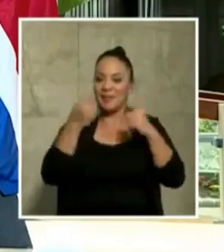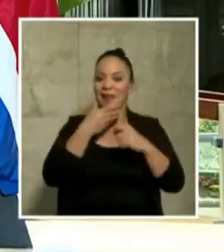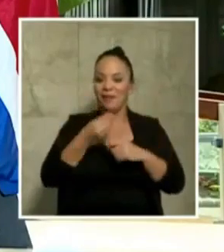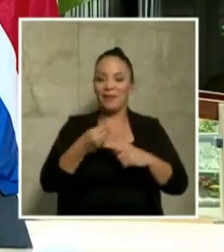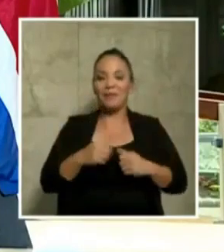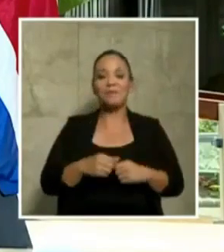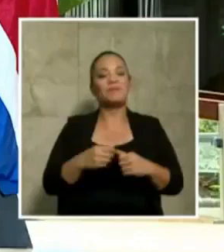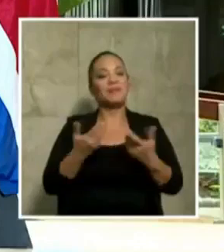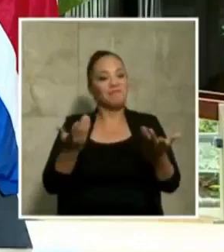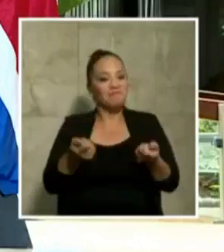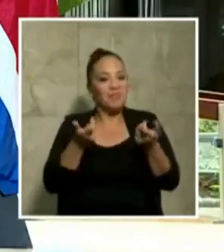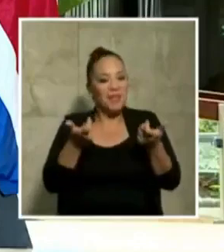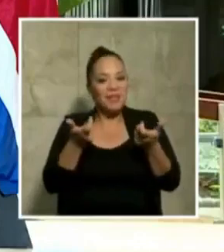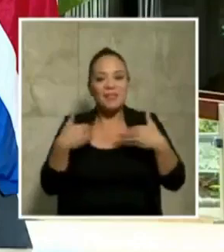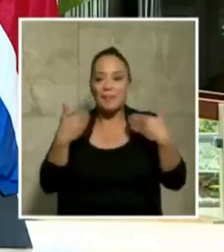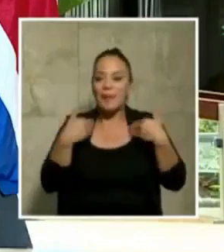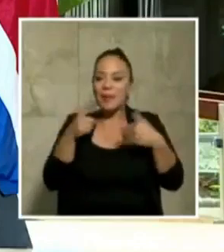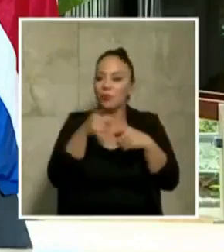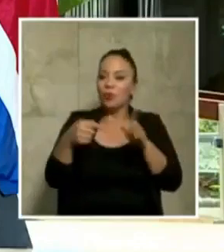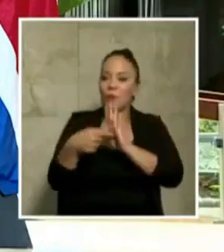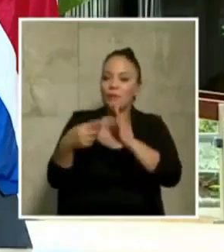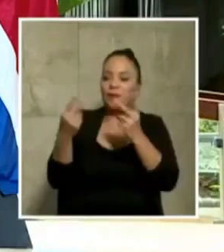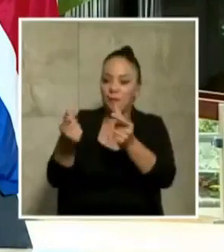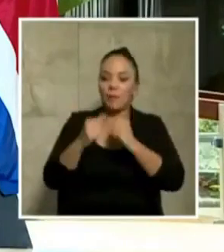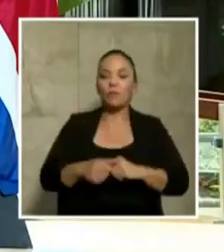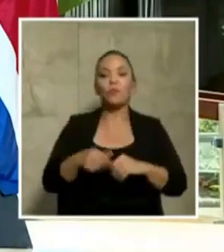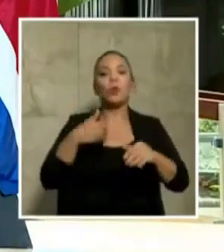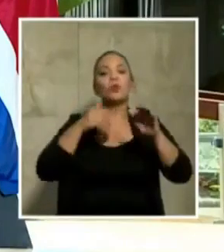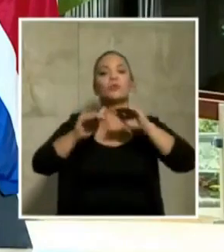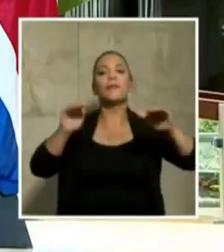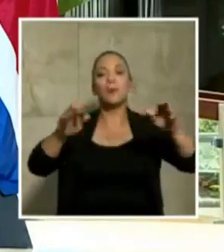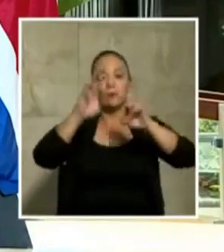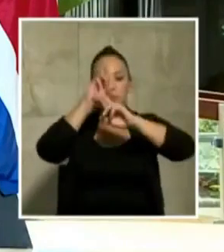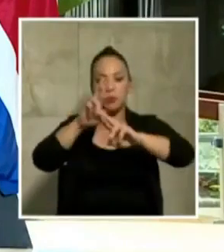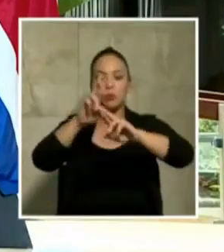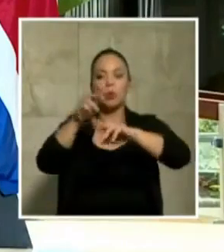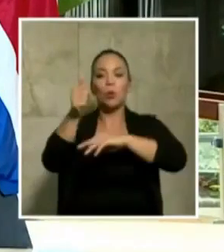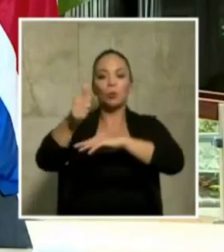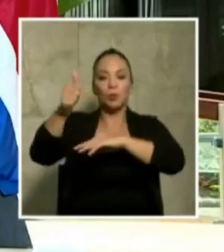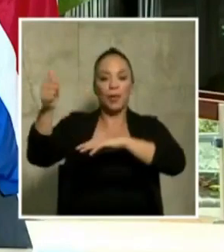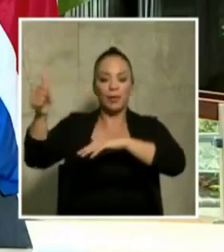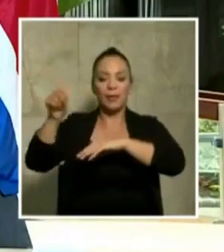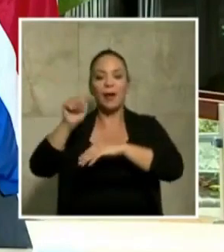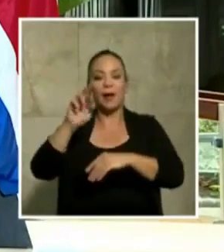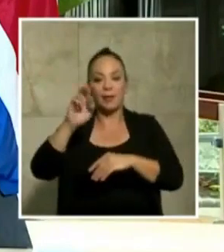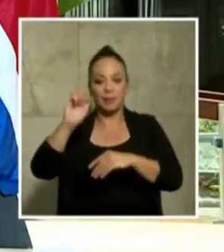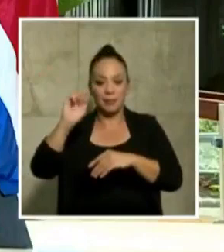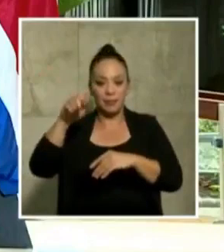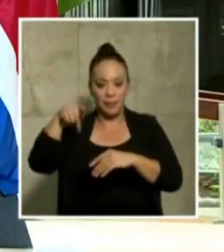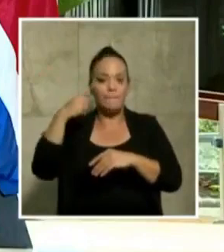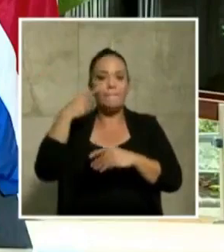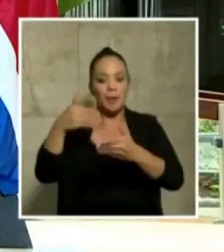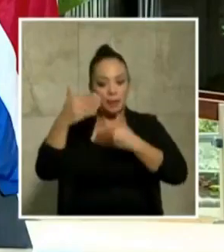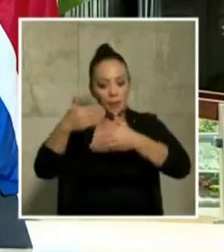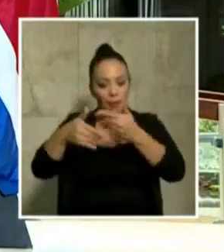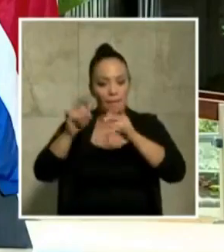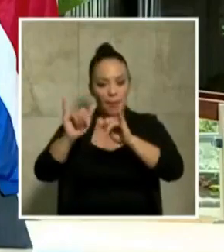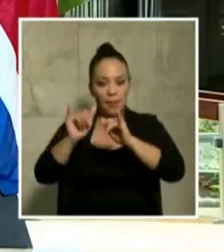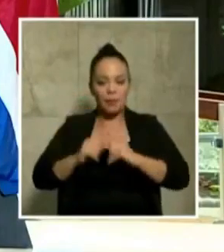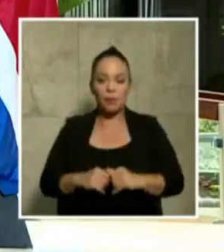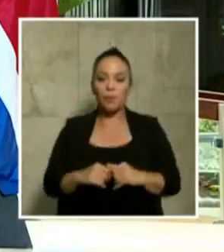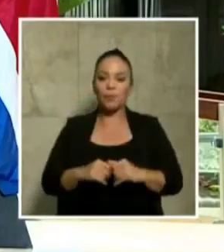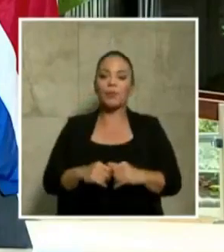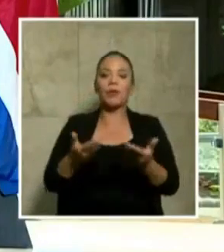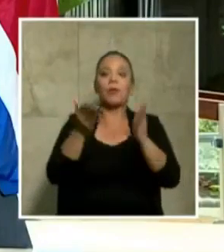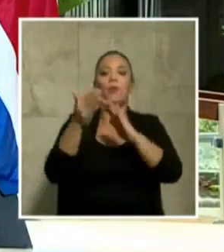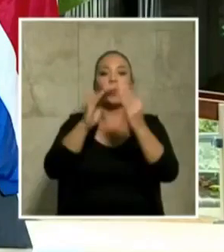me alegra que lo hayan presentado rápido. Un llamado respetuoso a las autoridades de ARECEP para que le den trámite a esto y que el pueblo